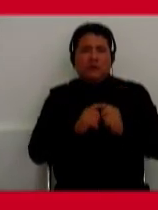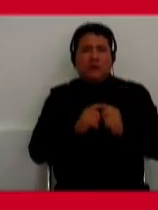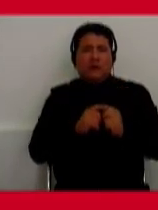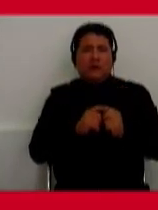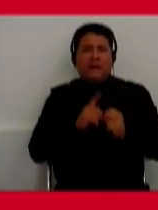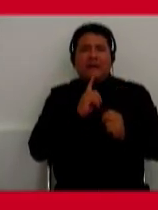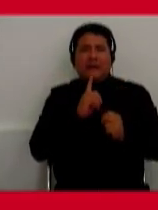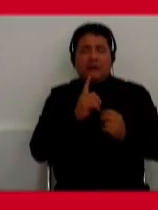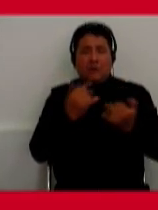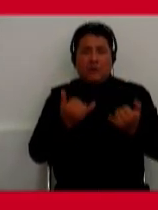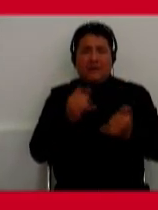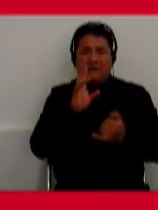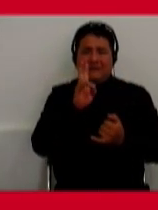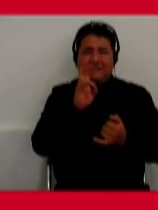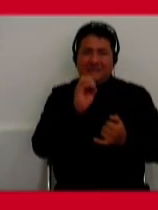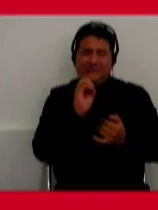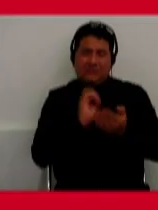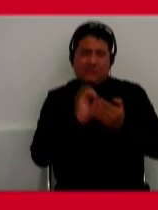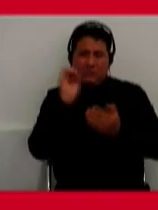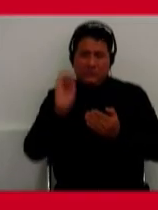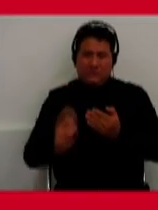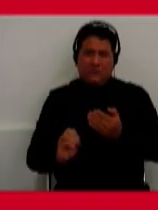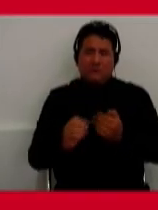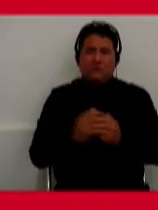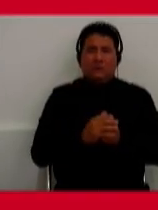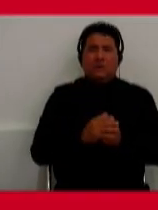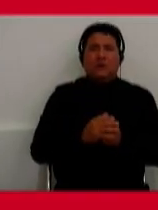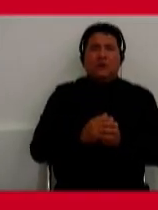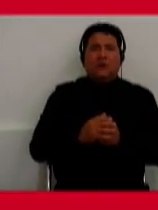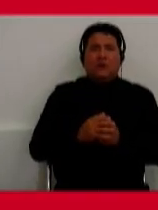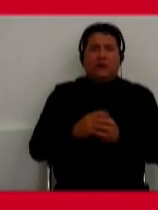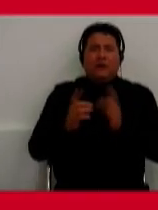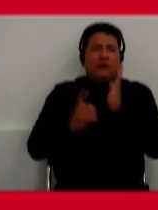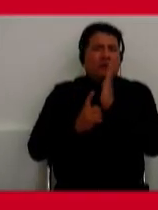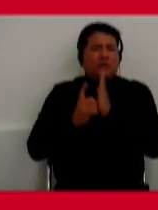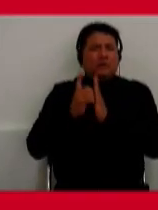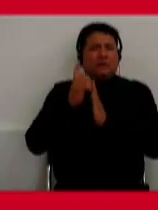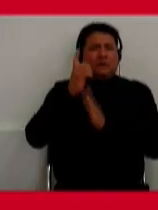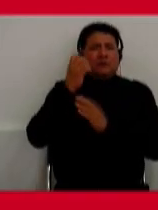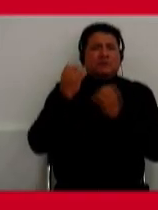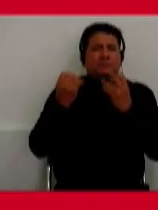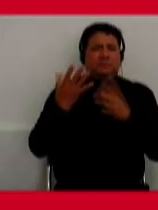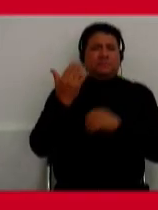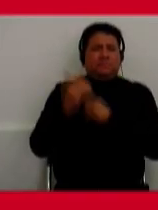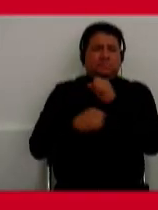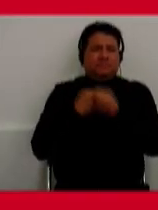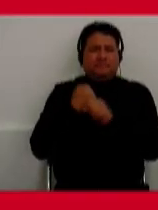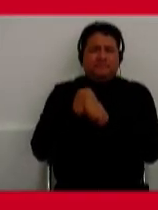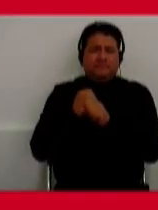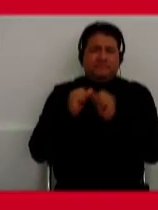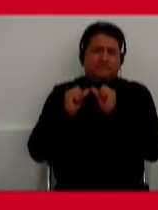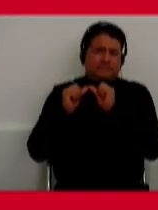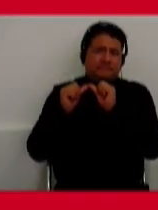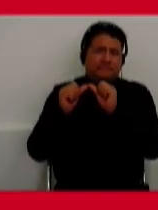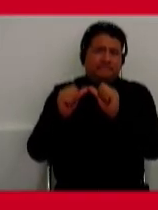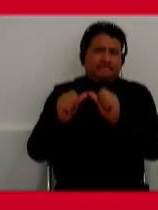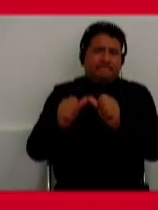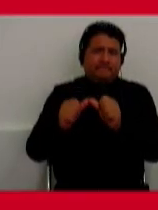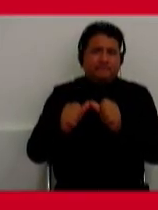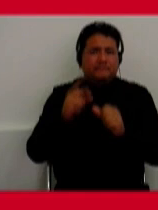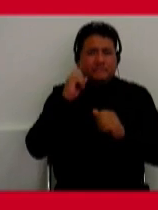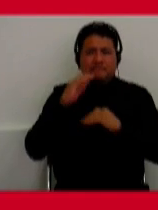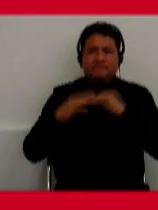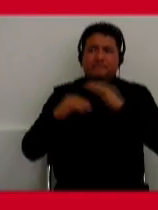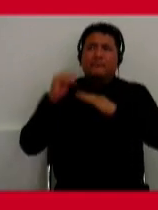las auditorías que se vienen desarrollando hace 15 años para la construcción de nuestros modelos